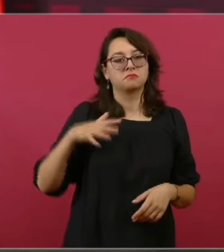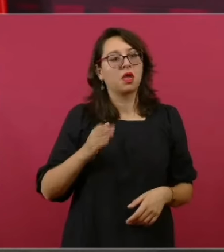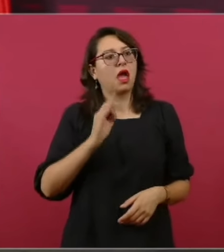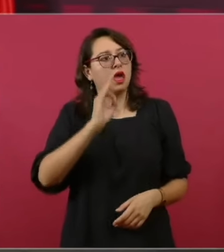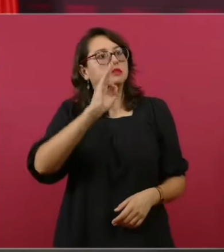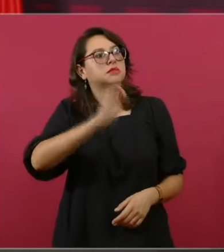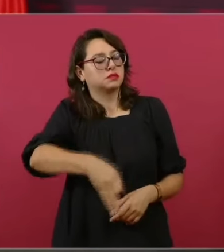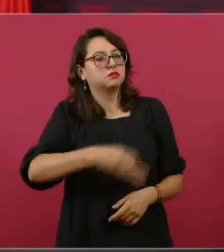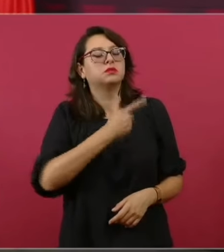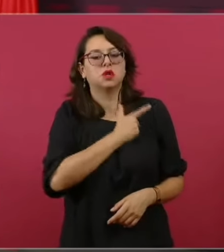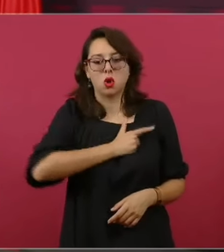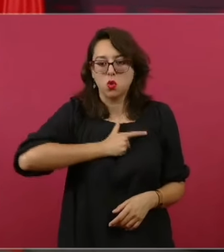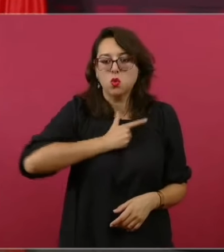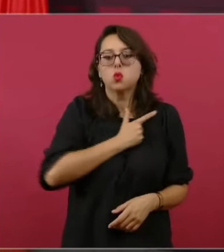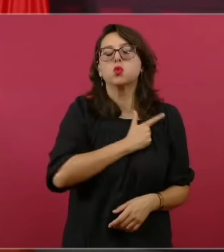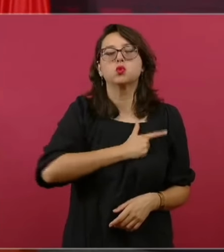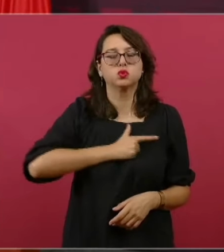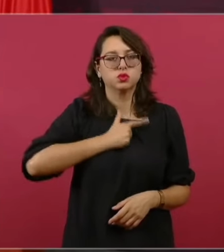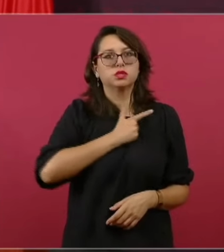Todos.